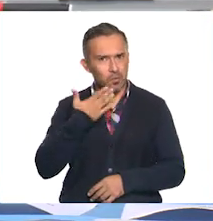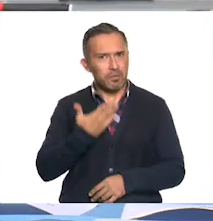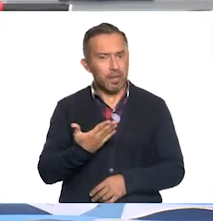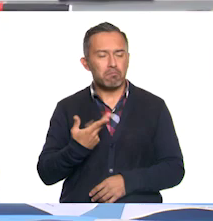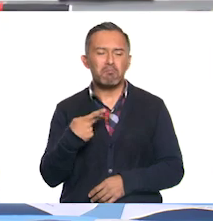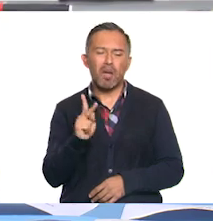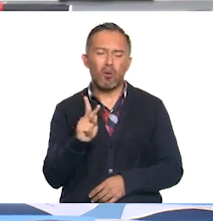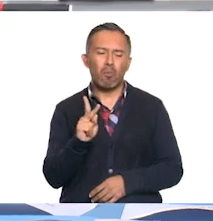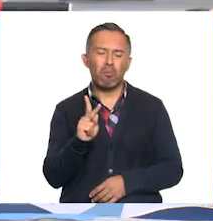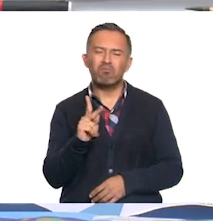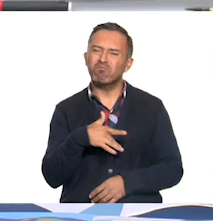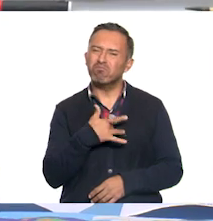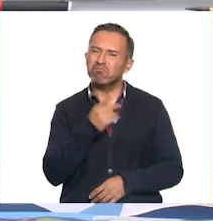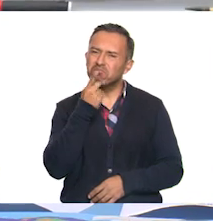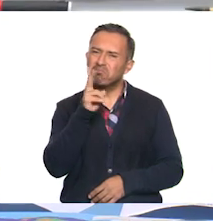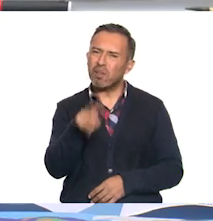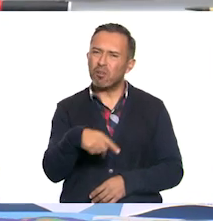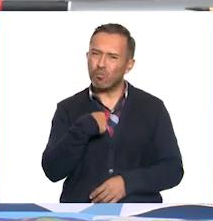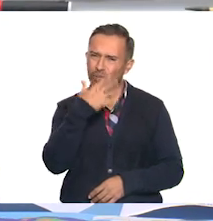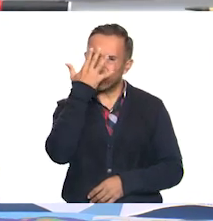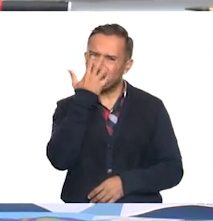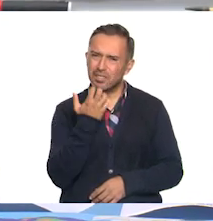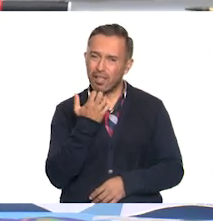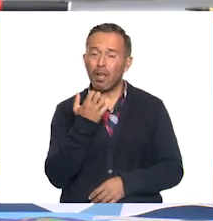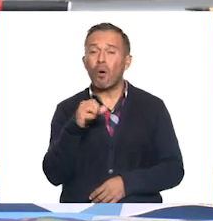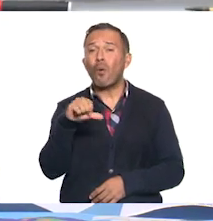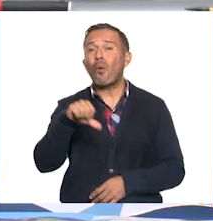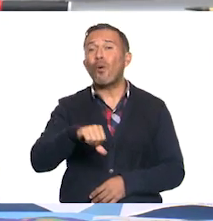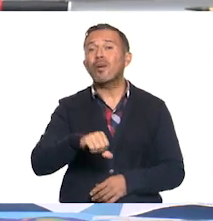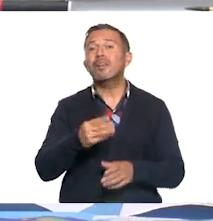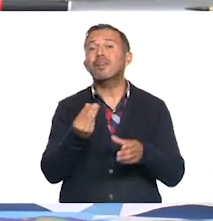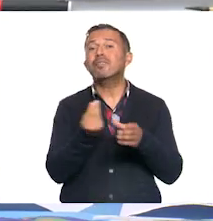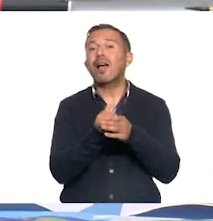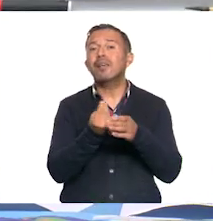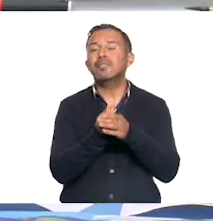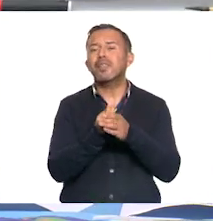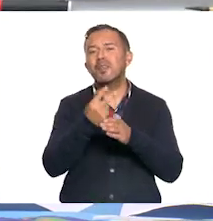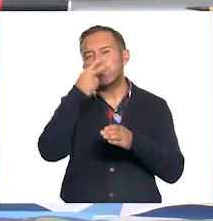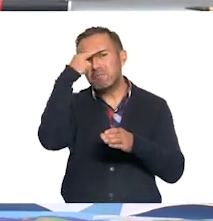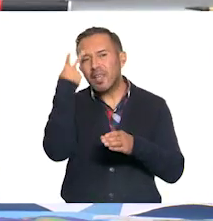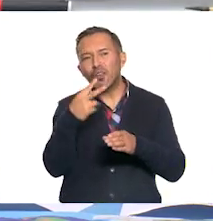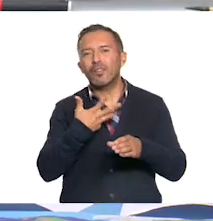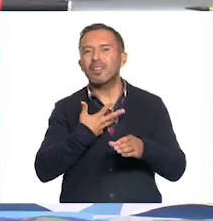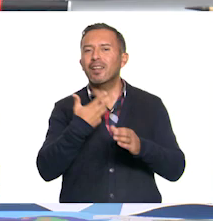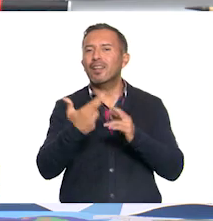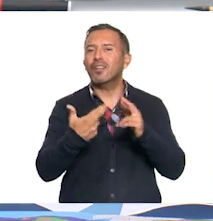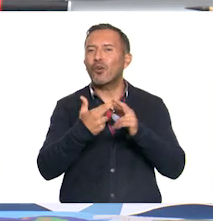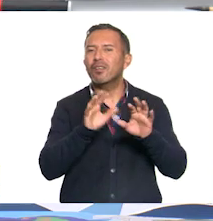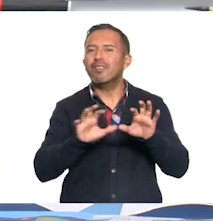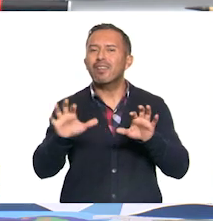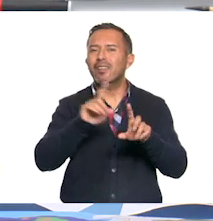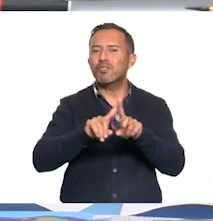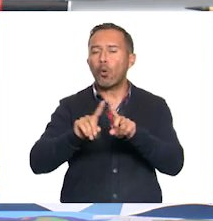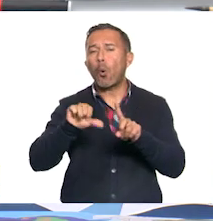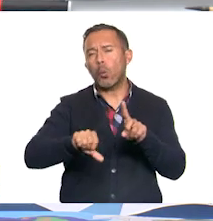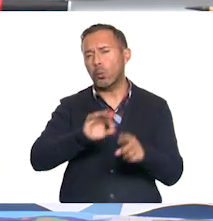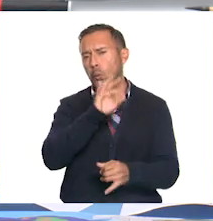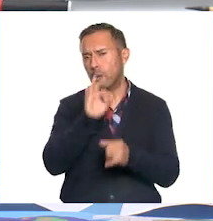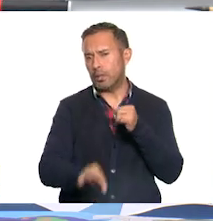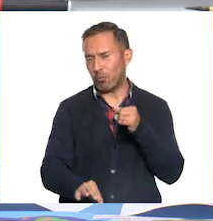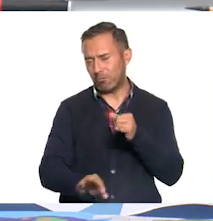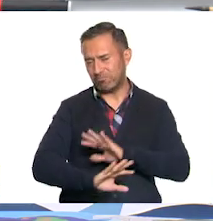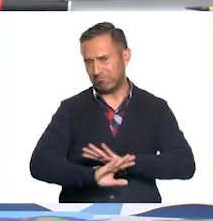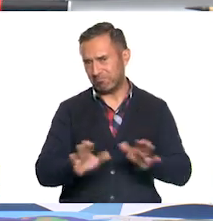un poquito triste, porque hoy se terminan nuestras clases de regiones de México, pero hoy vamos a ver la